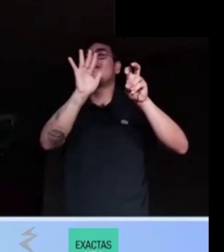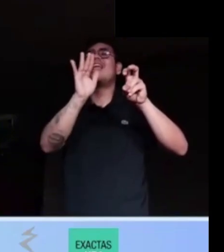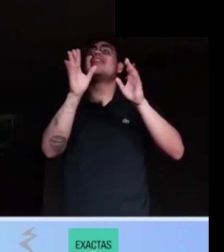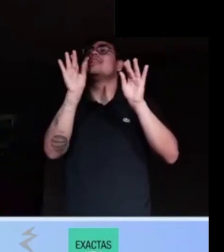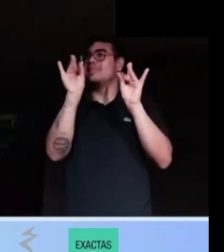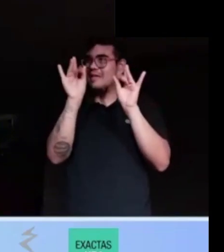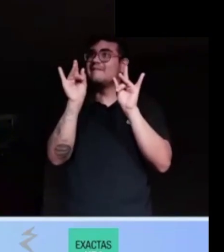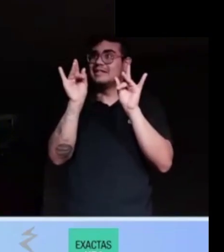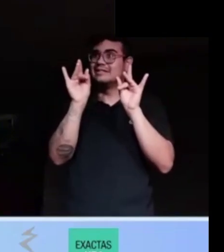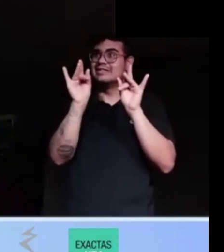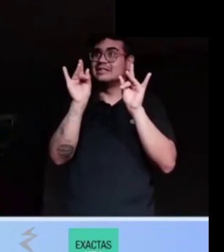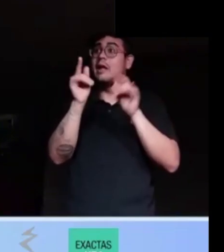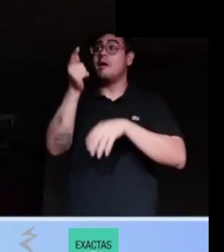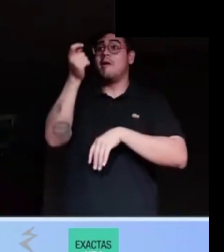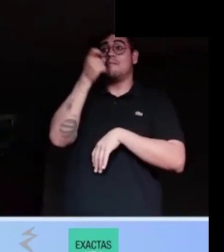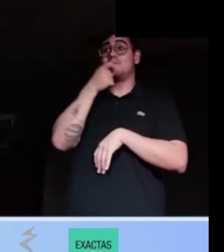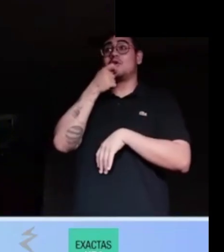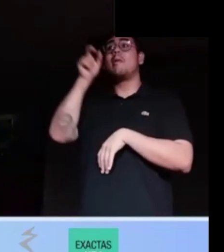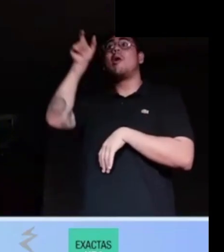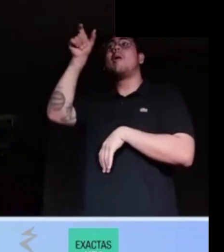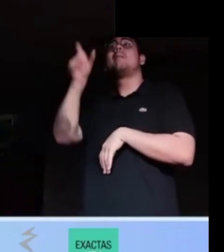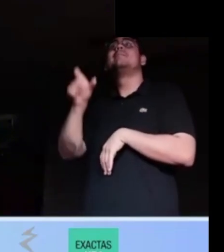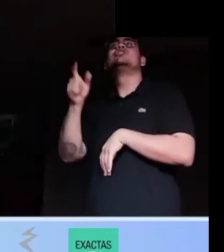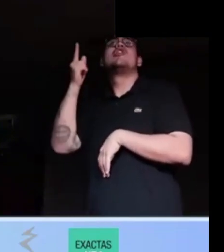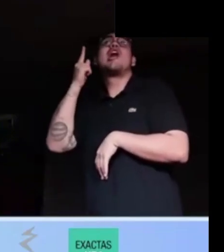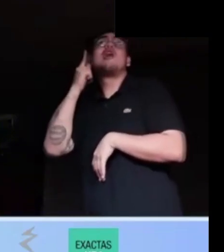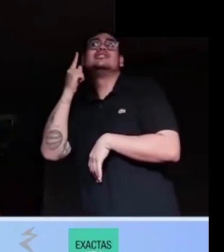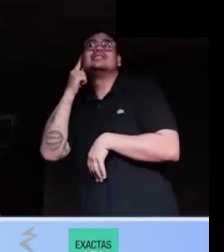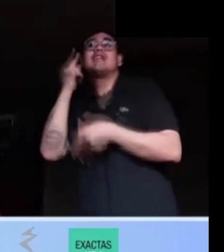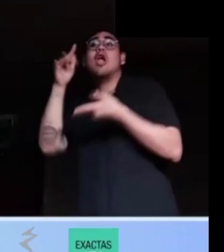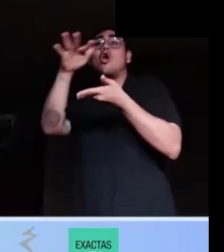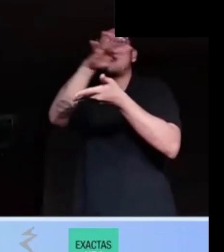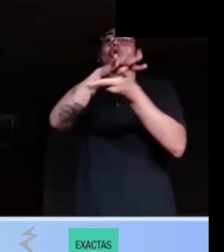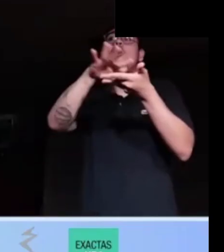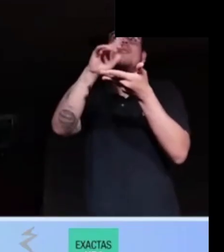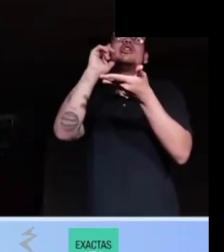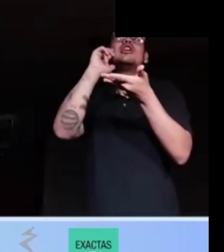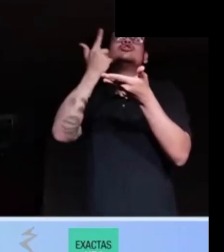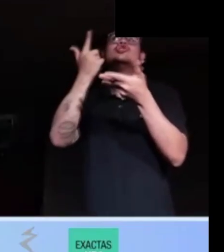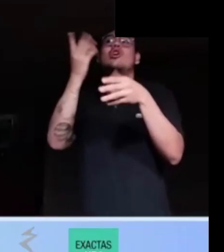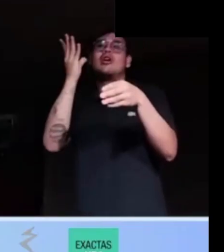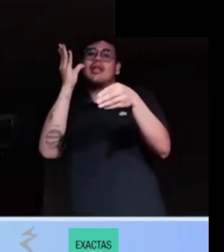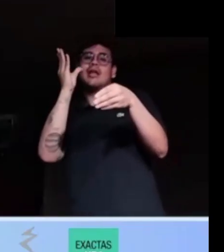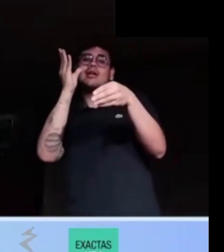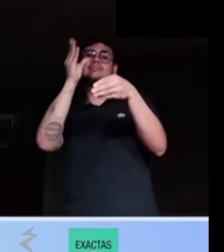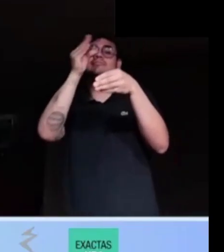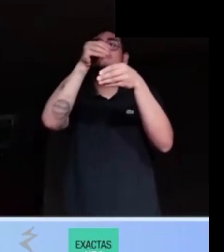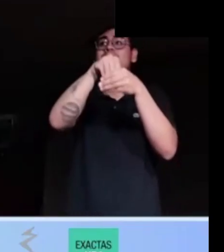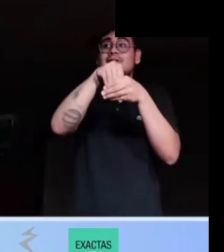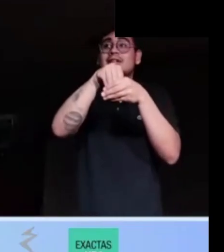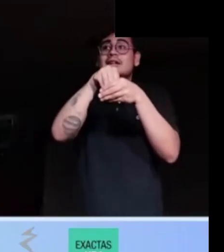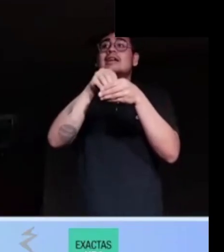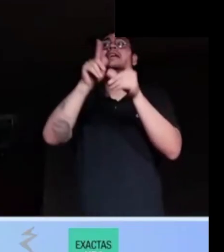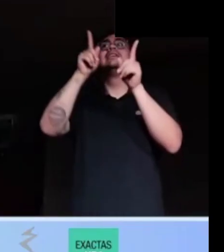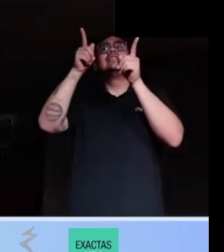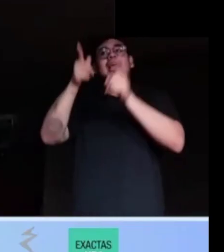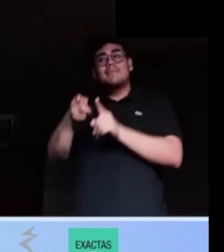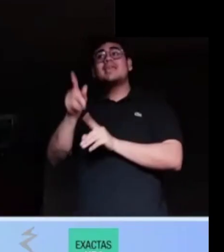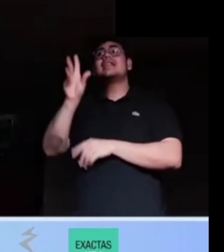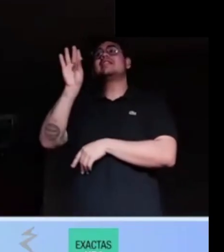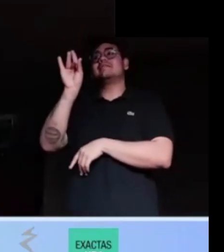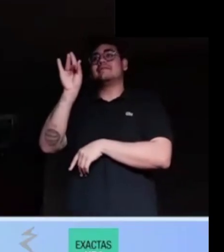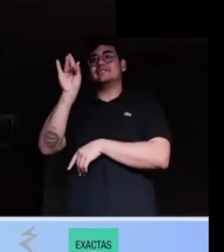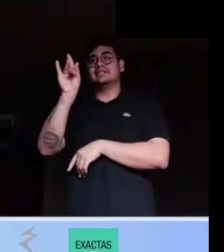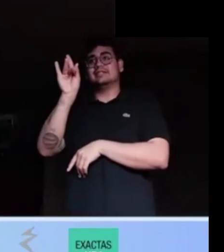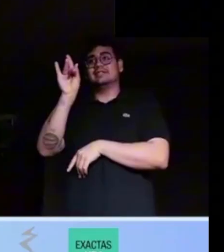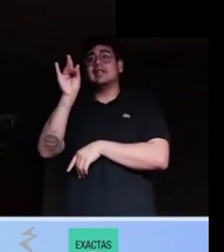entrar en la comunidad sorda, en entender la vida de otras personas que hasta ese momento uno